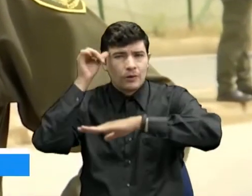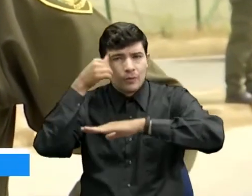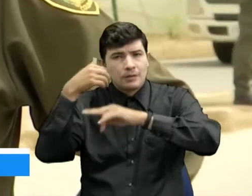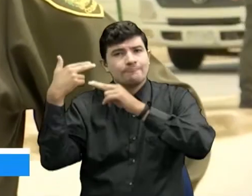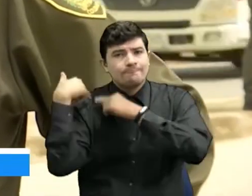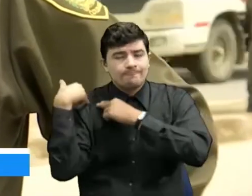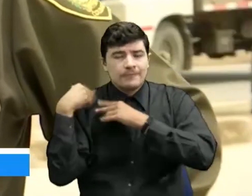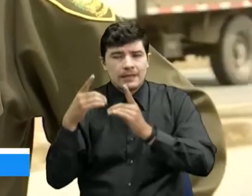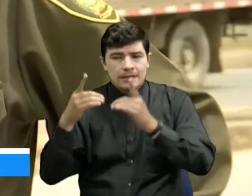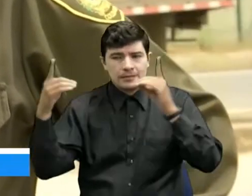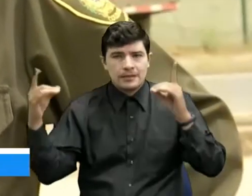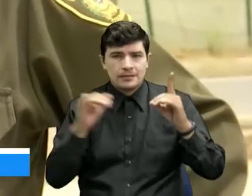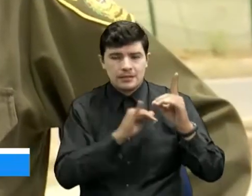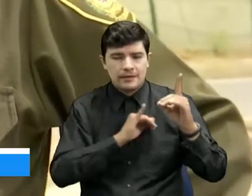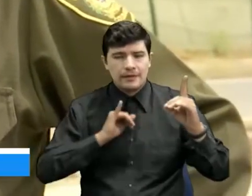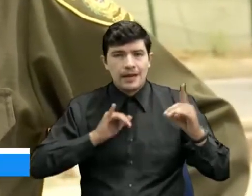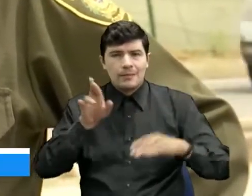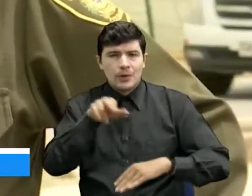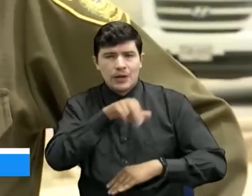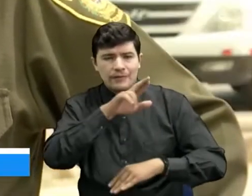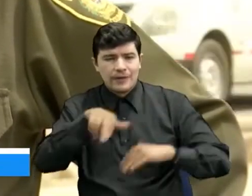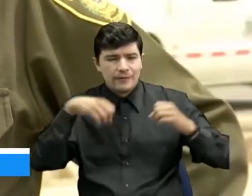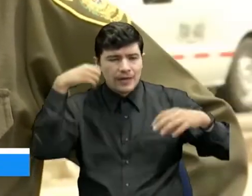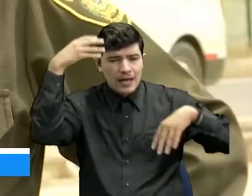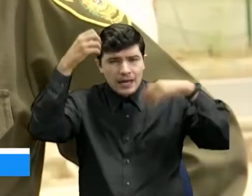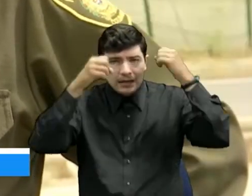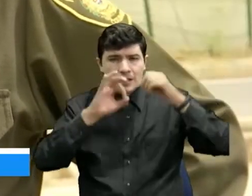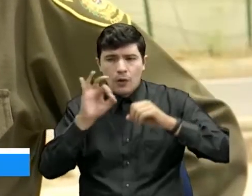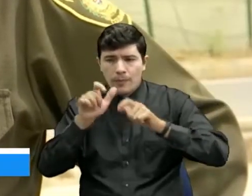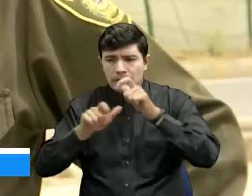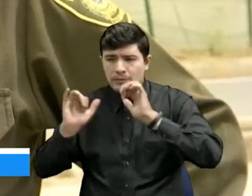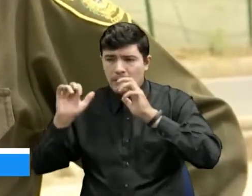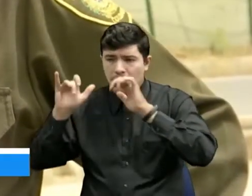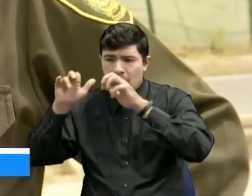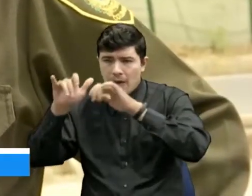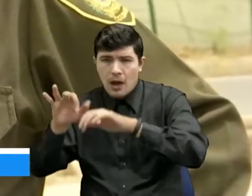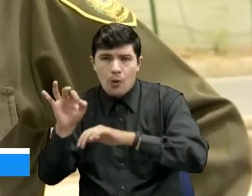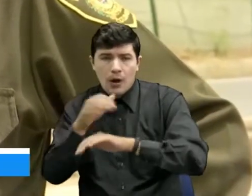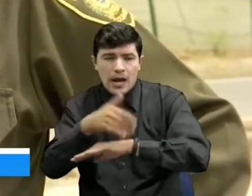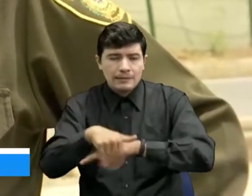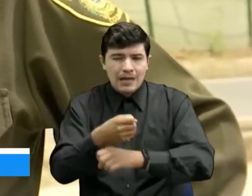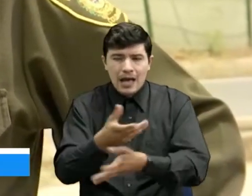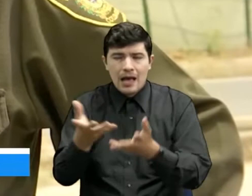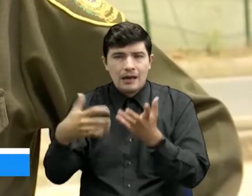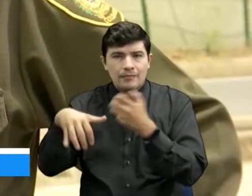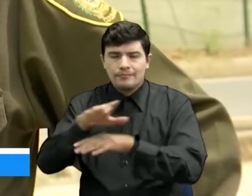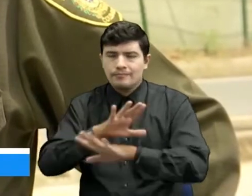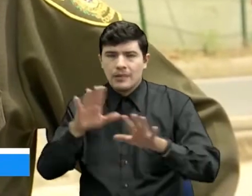el distanciamiento individual, con prohibirlas totalmente las aglomeraciones, las fiestas clandestinas,